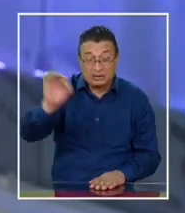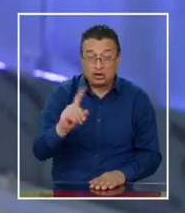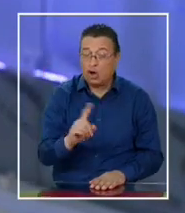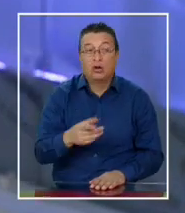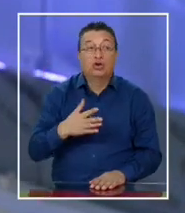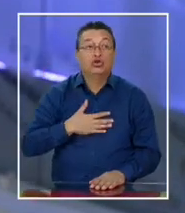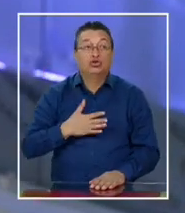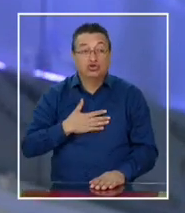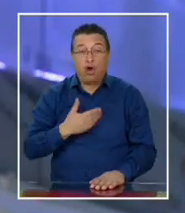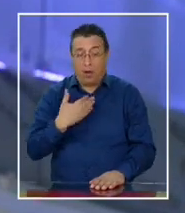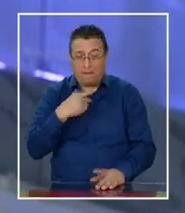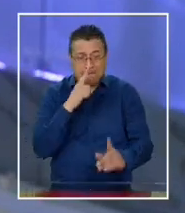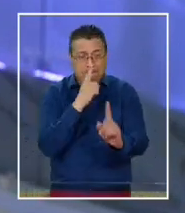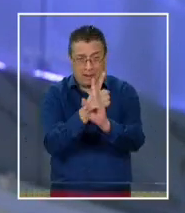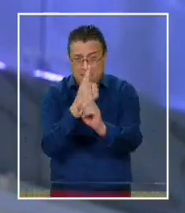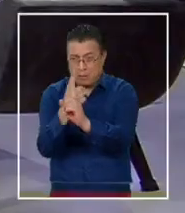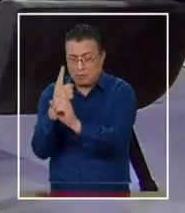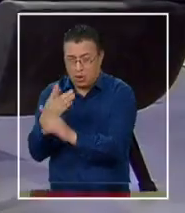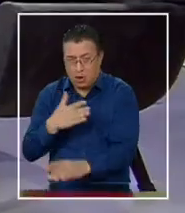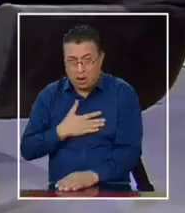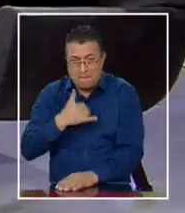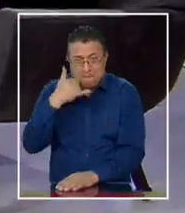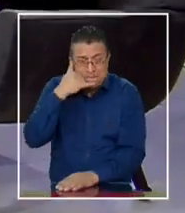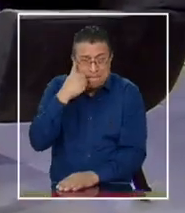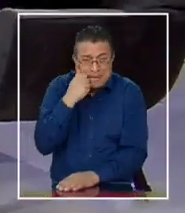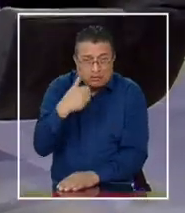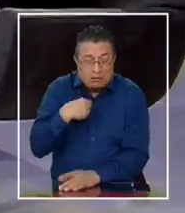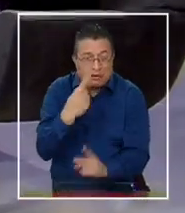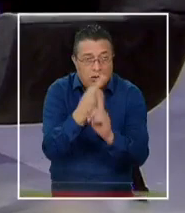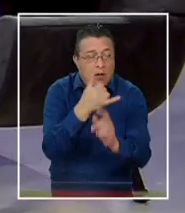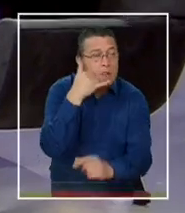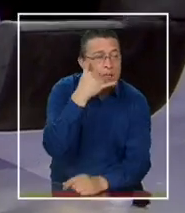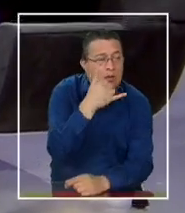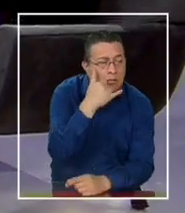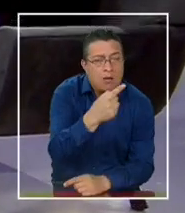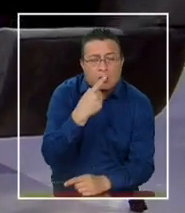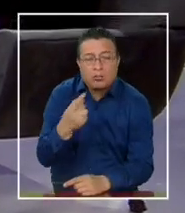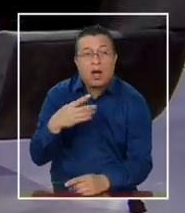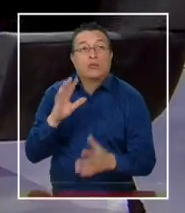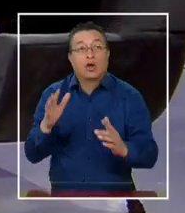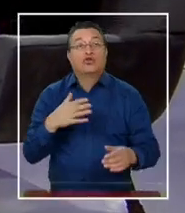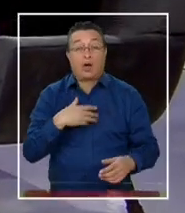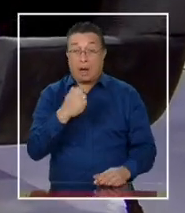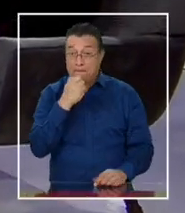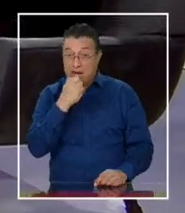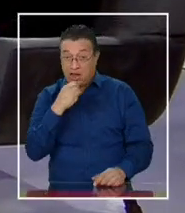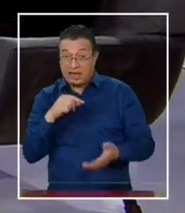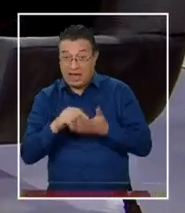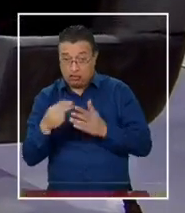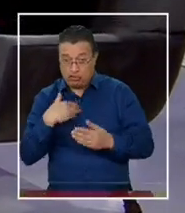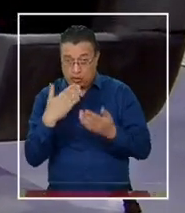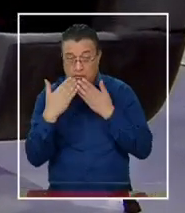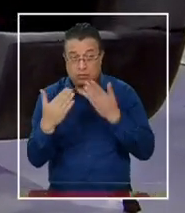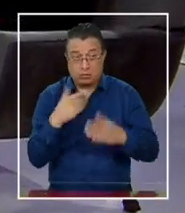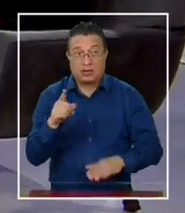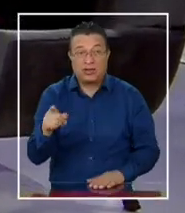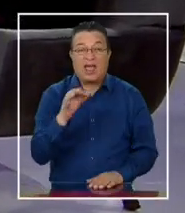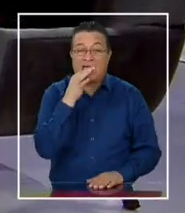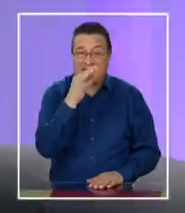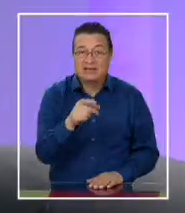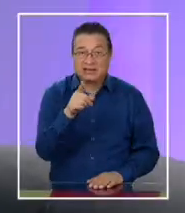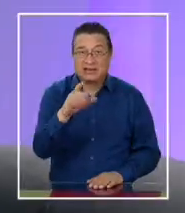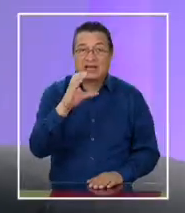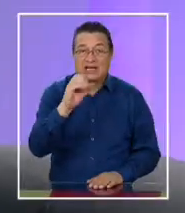yo misma hice muchas conversaciones con personas que al final no se les propuso periodistas con los cuales le dijo que iba a hacer